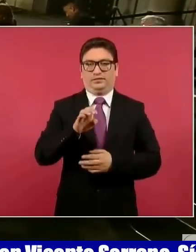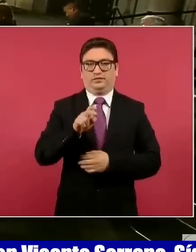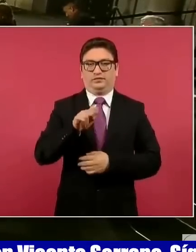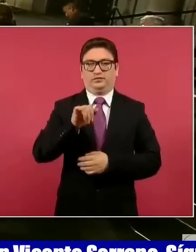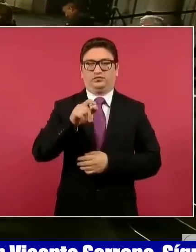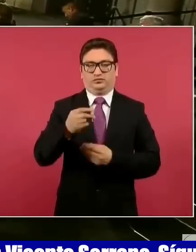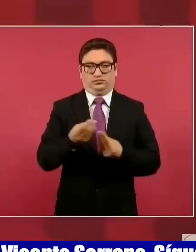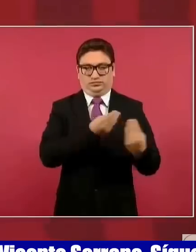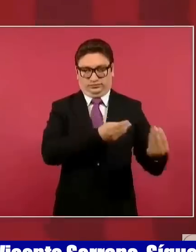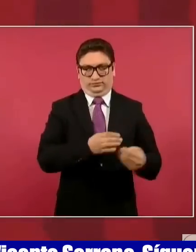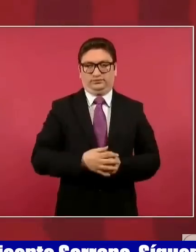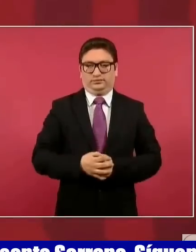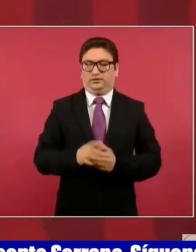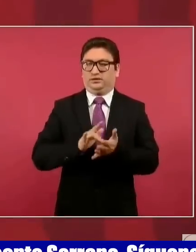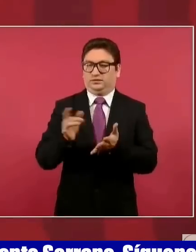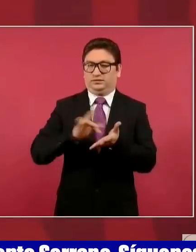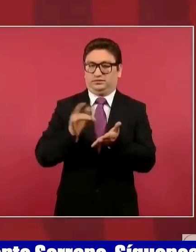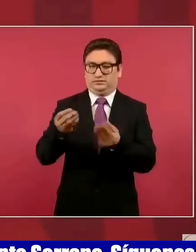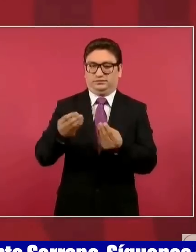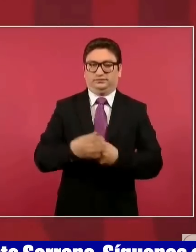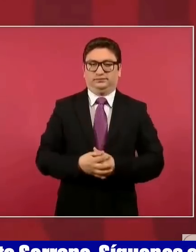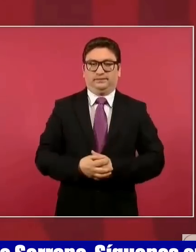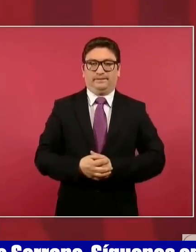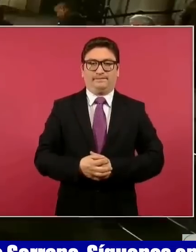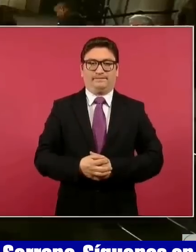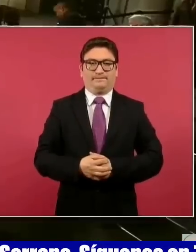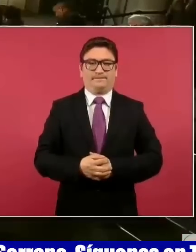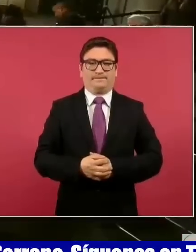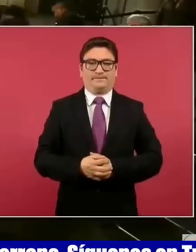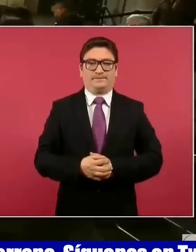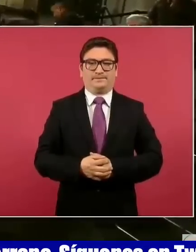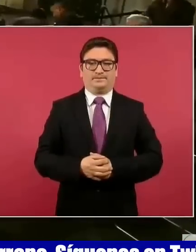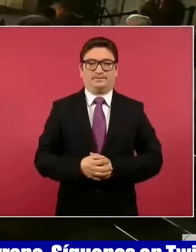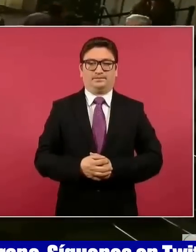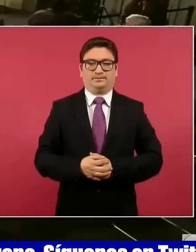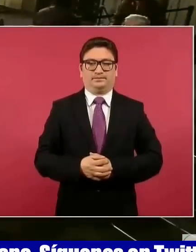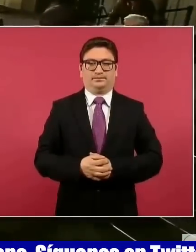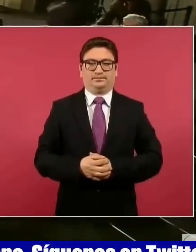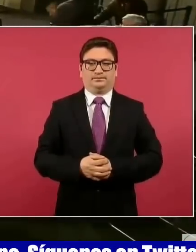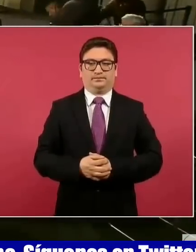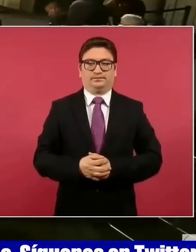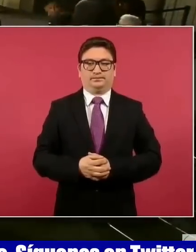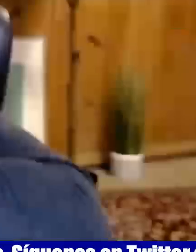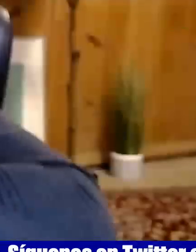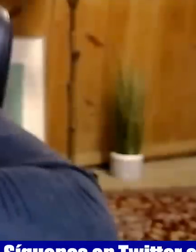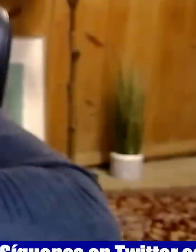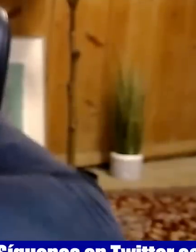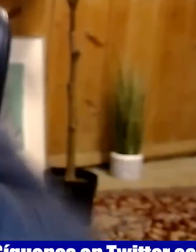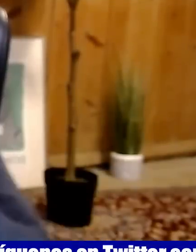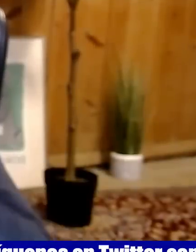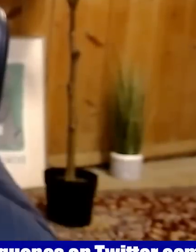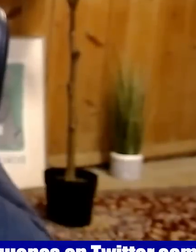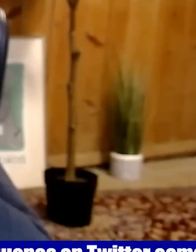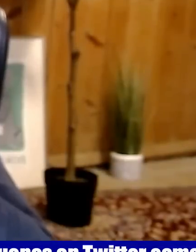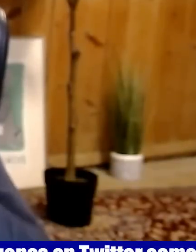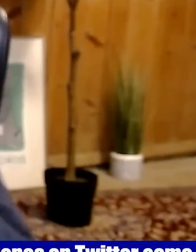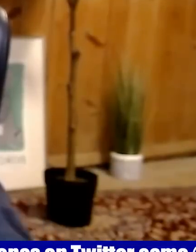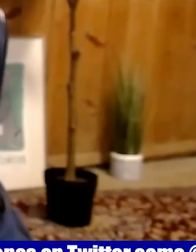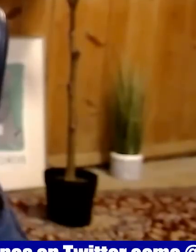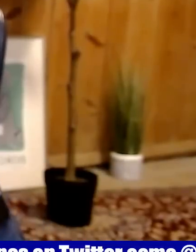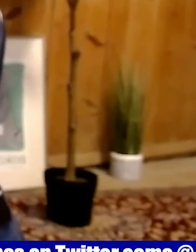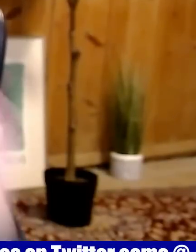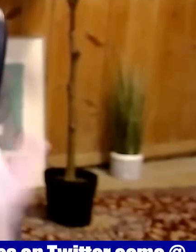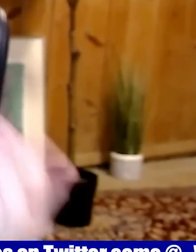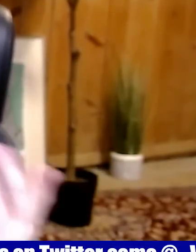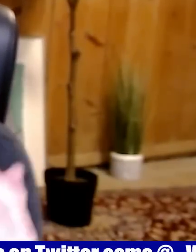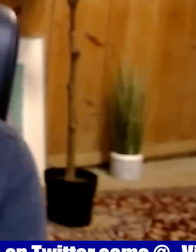en esa película, el diablito le está aconsejando, le digo, a los niños, en los memes le aconseja cosas al presidente López Obrador para